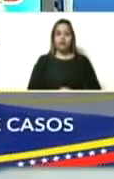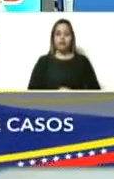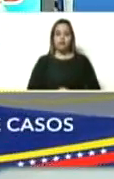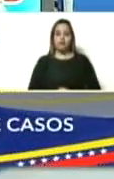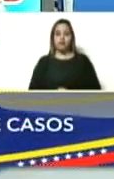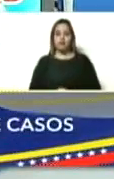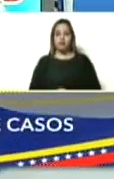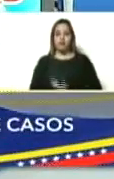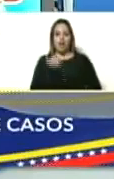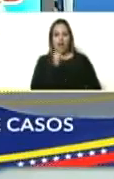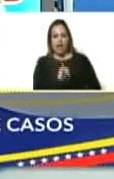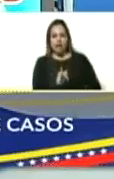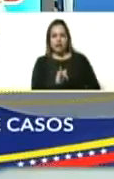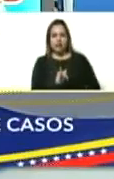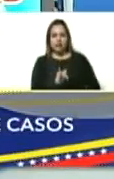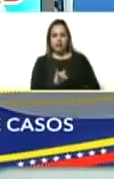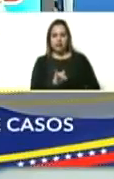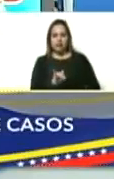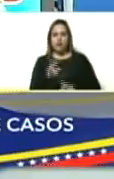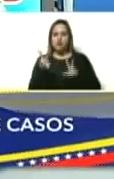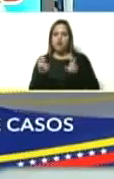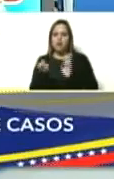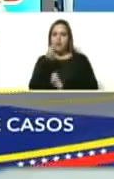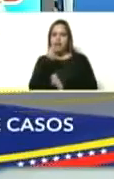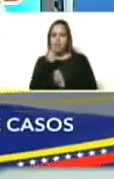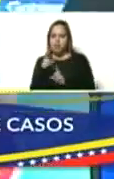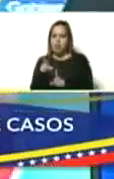se vayan obteniendo nuevos medicamentos,